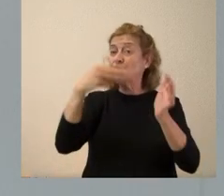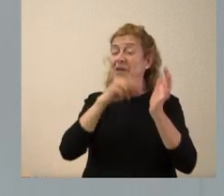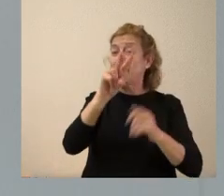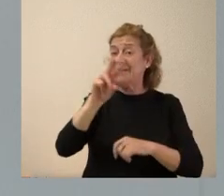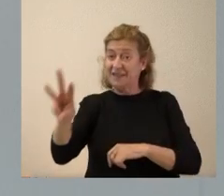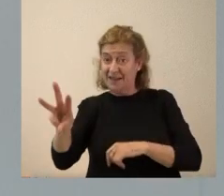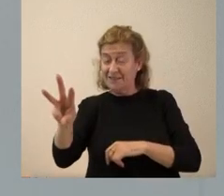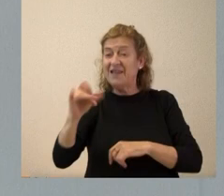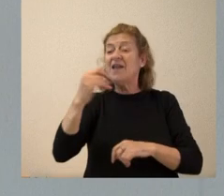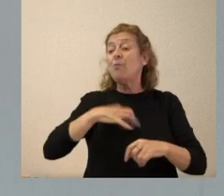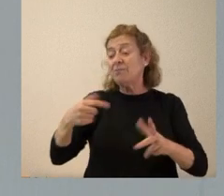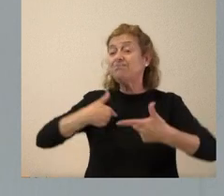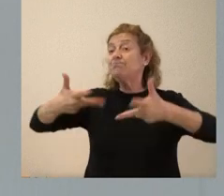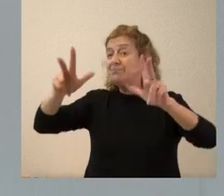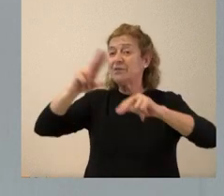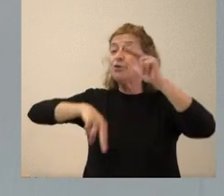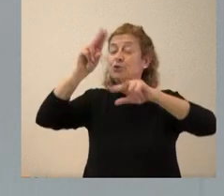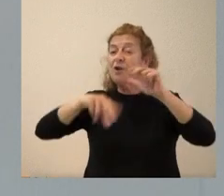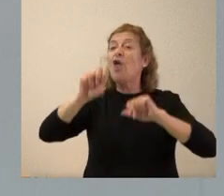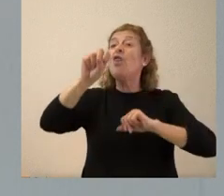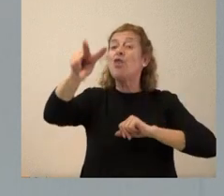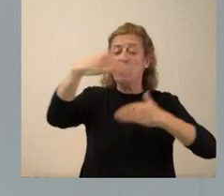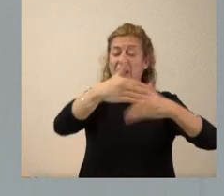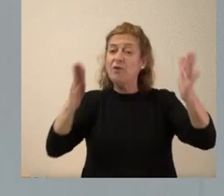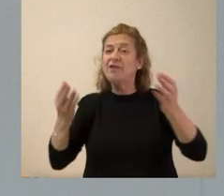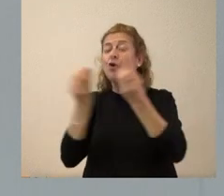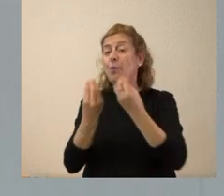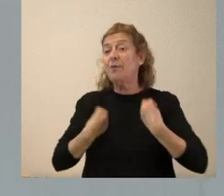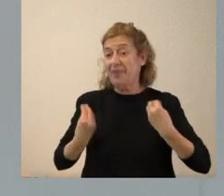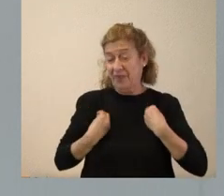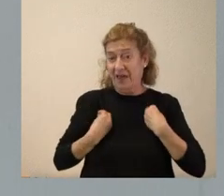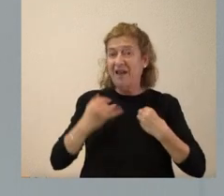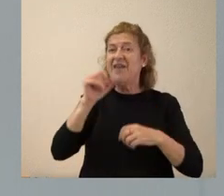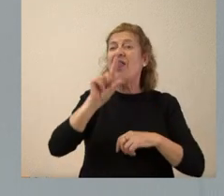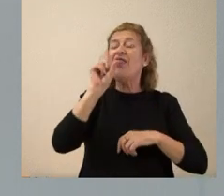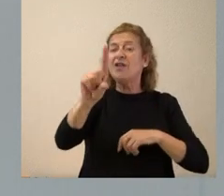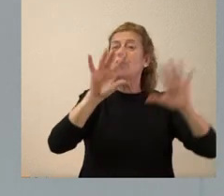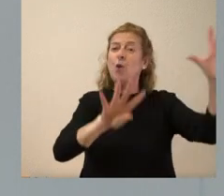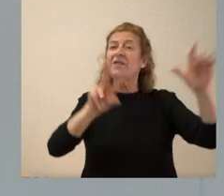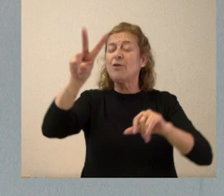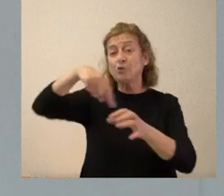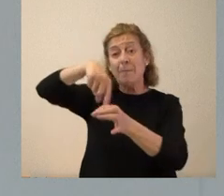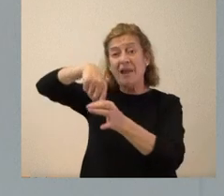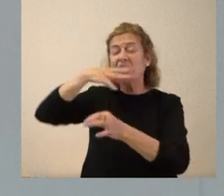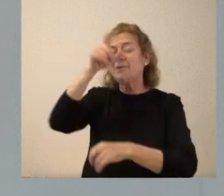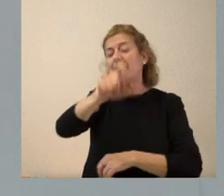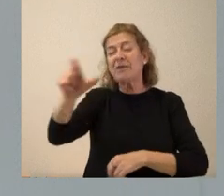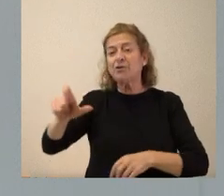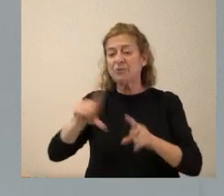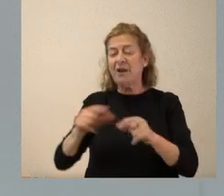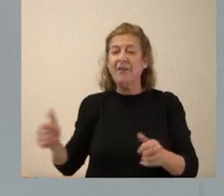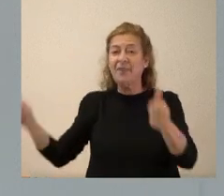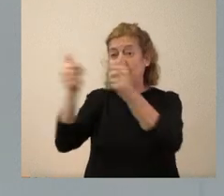y que permitirá la construcción de 12 unidades de convivencia y 192 plazas para personas dependientes